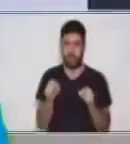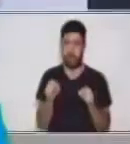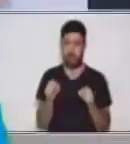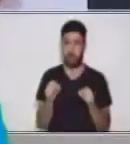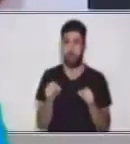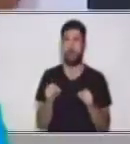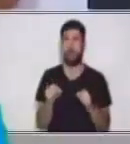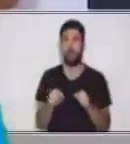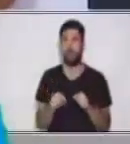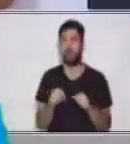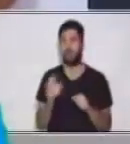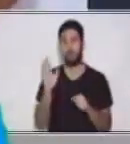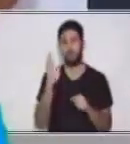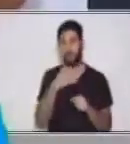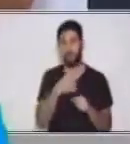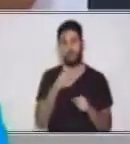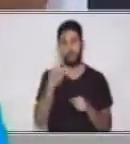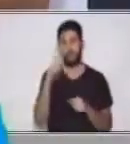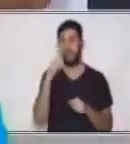comparaciones.